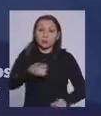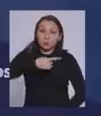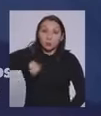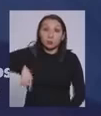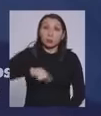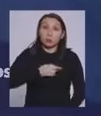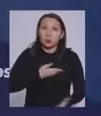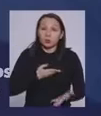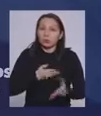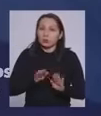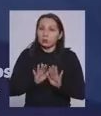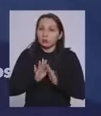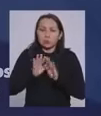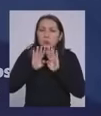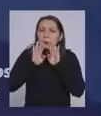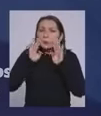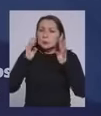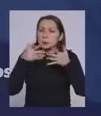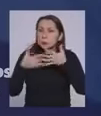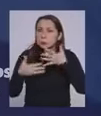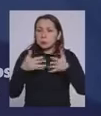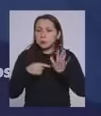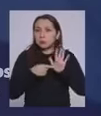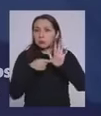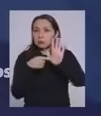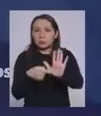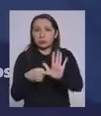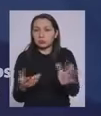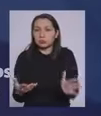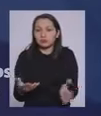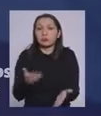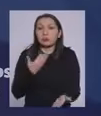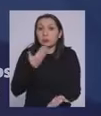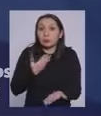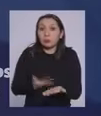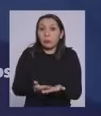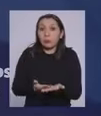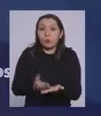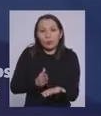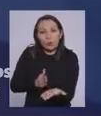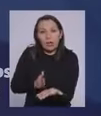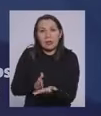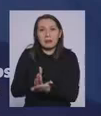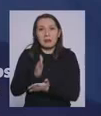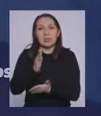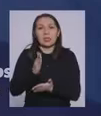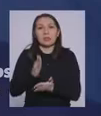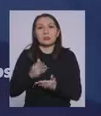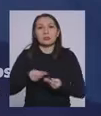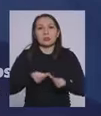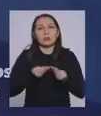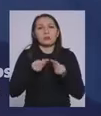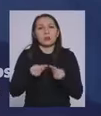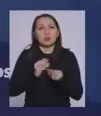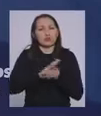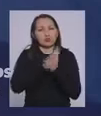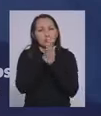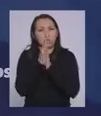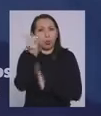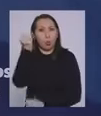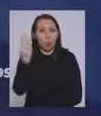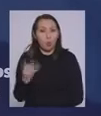Nosotros hemos sido absolutamente transparentes desde que hemos comenzado a entregar todas las